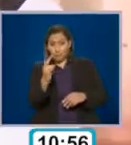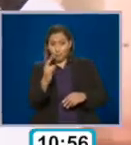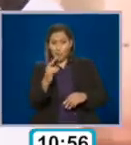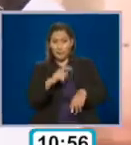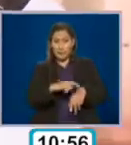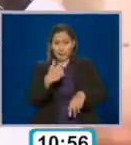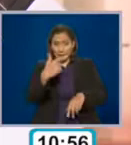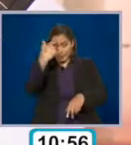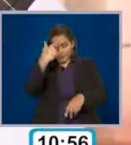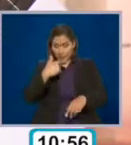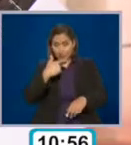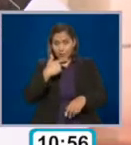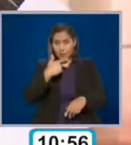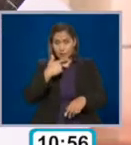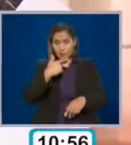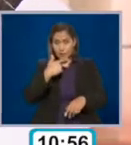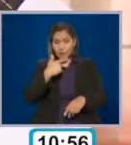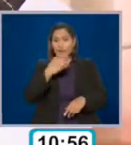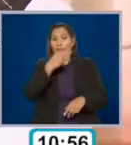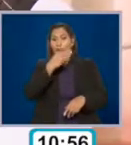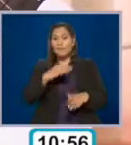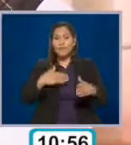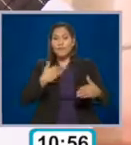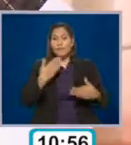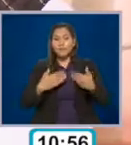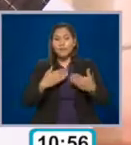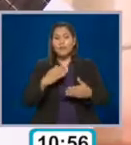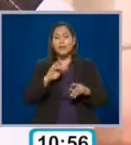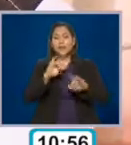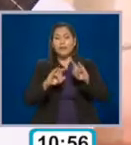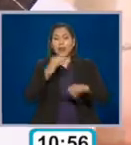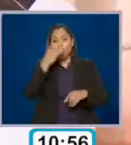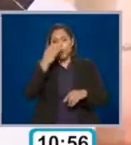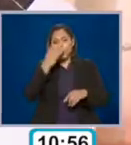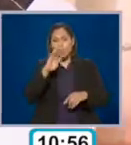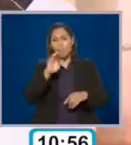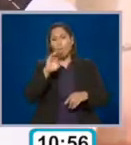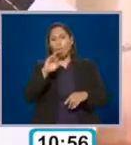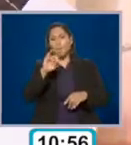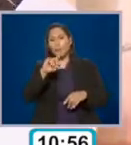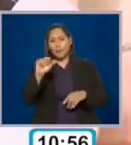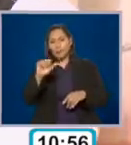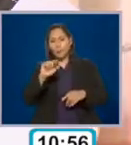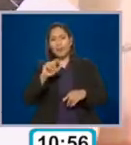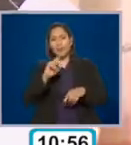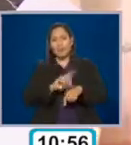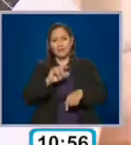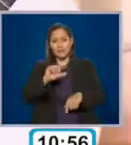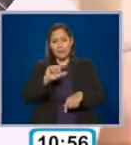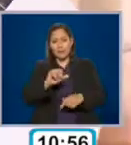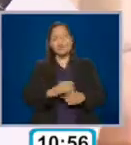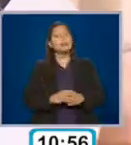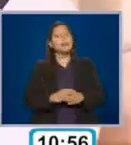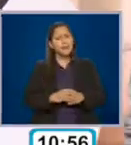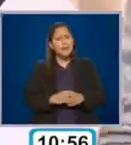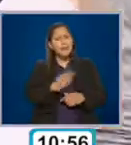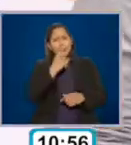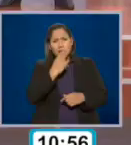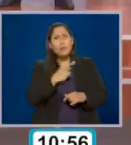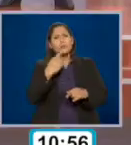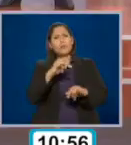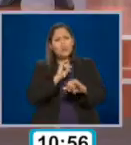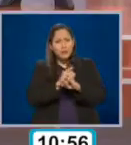Ajá. a las 7 de la noche. Y también en el Festival Y de vamos a estar las en la Flores. Feria de las Flores en La Bombilla el día 16. Muy bien. Y cuéntenme de